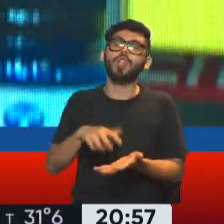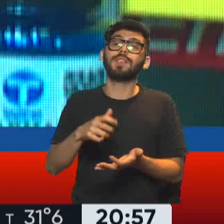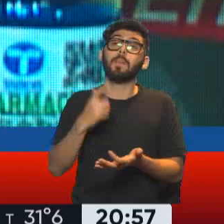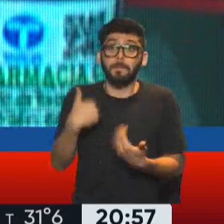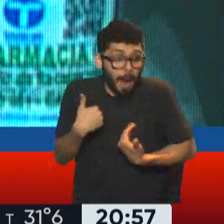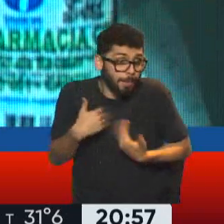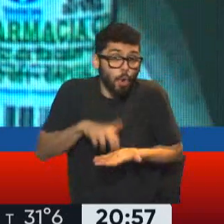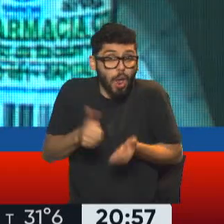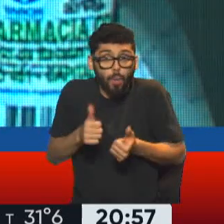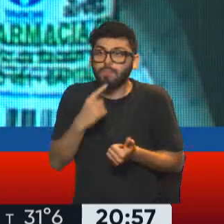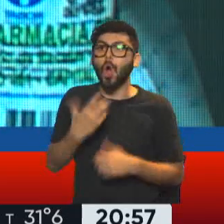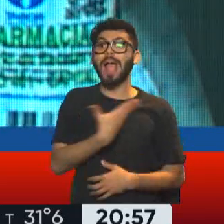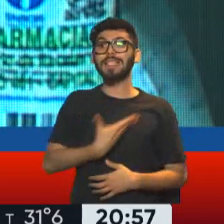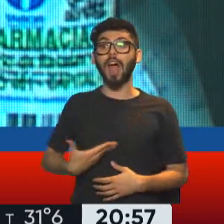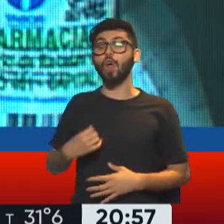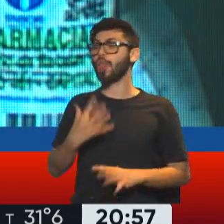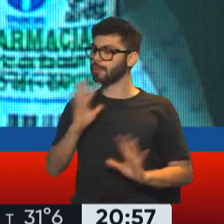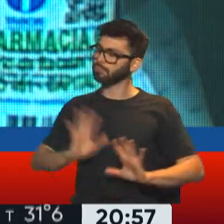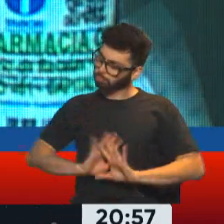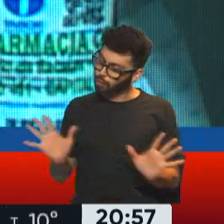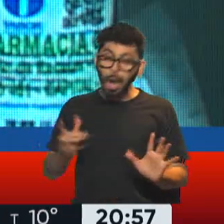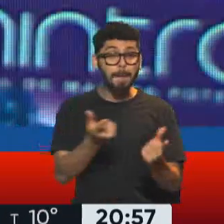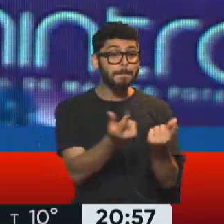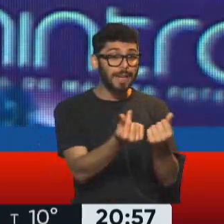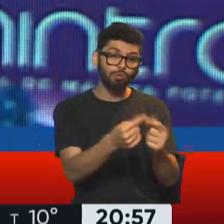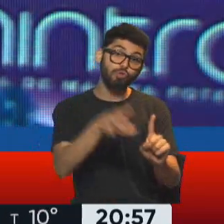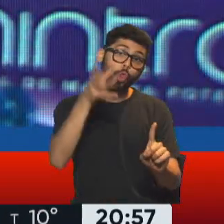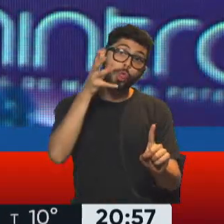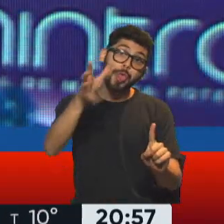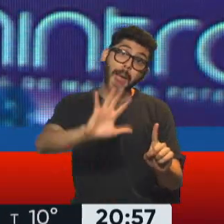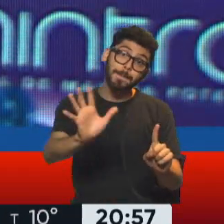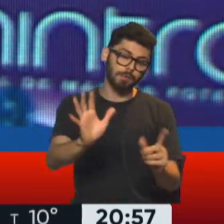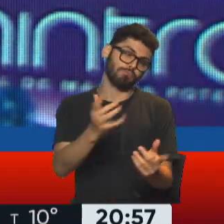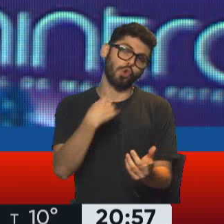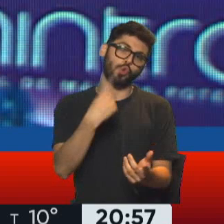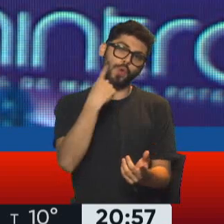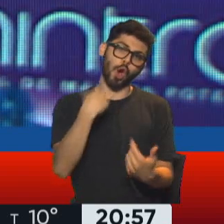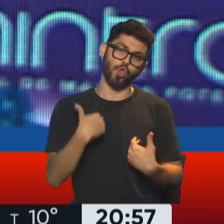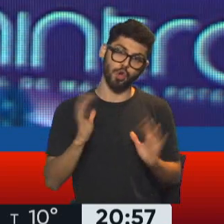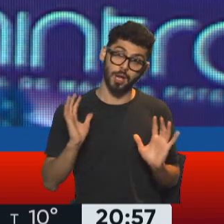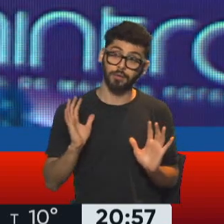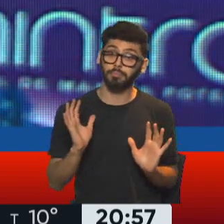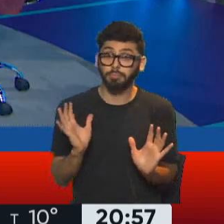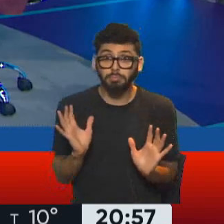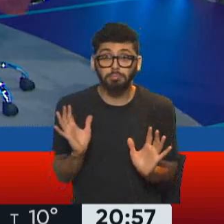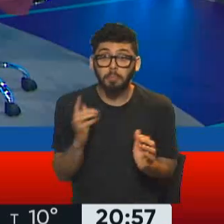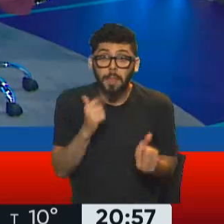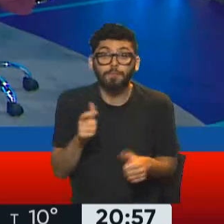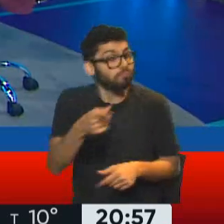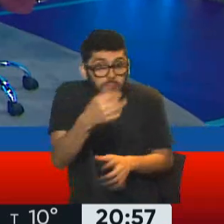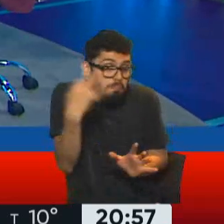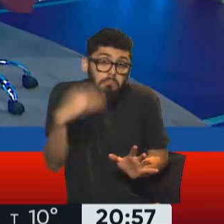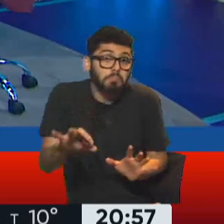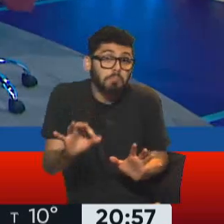el Estado dice, bueno, voy a tener que regular los precios porque esto ha sido abusivo durante estos 2 años. Yo creo que es una buena herramienta que